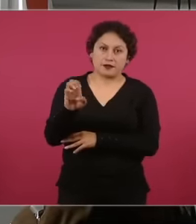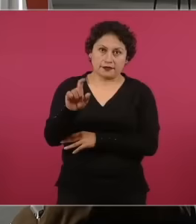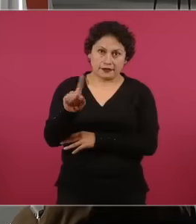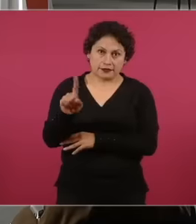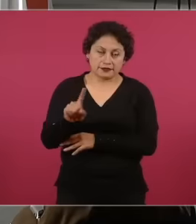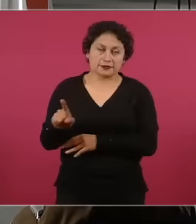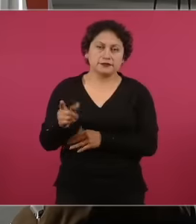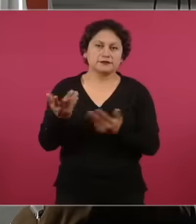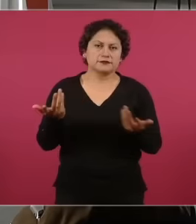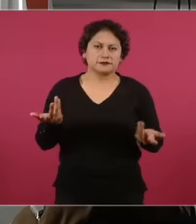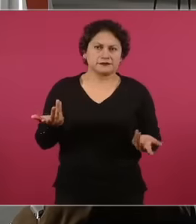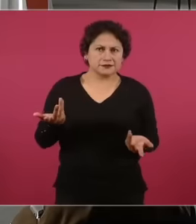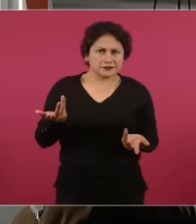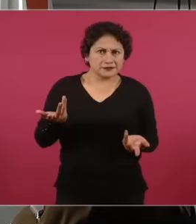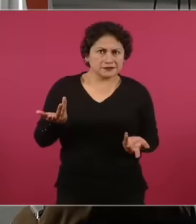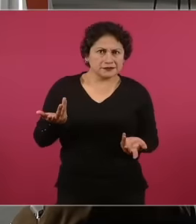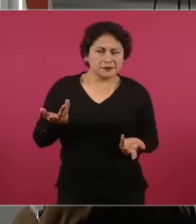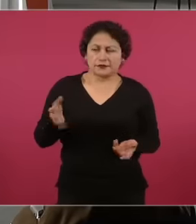defendiendo